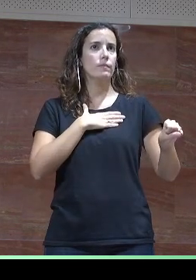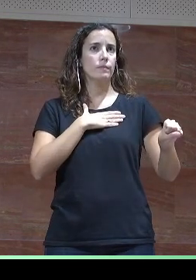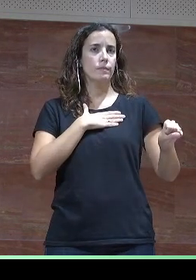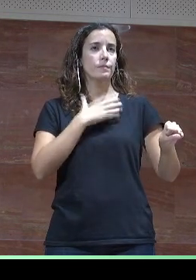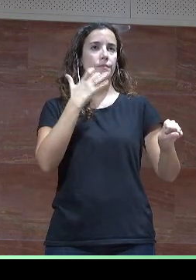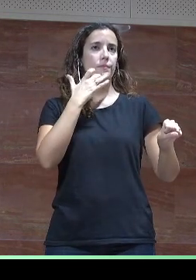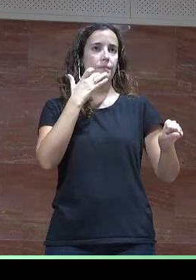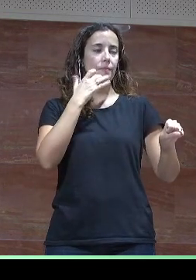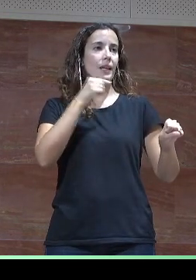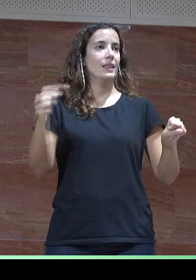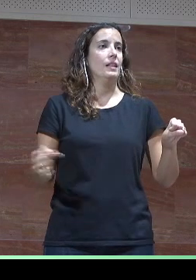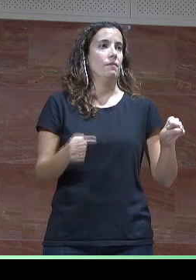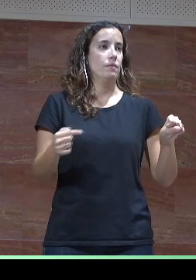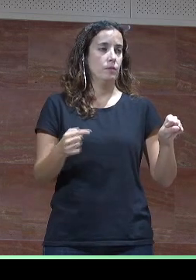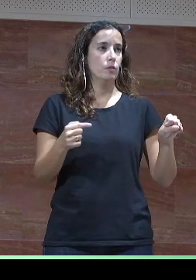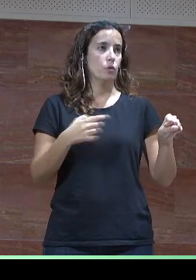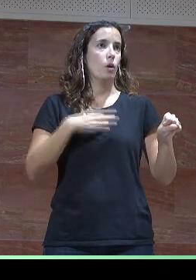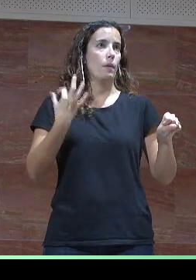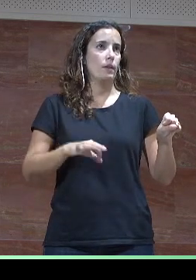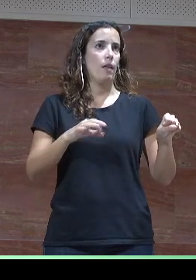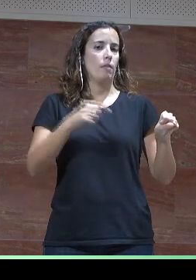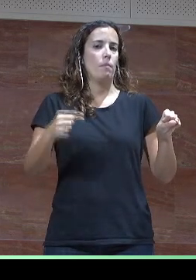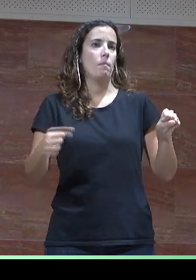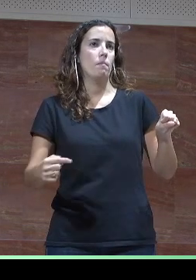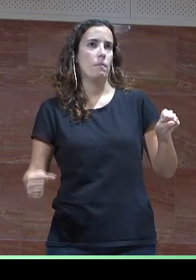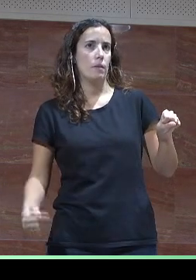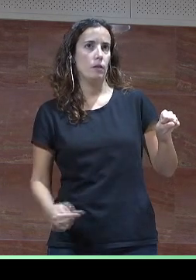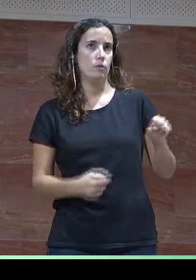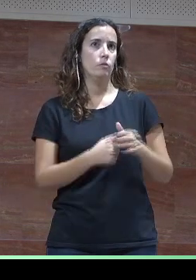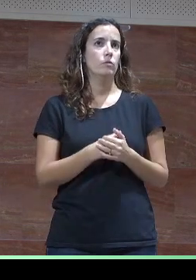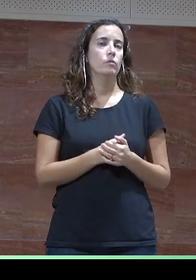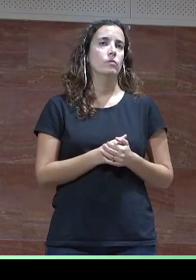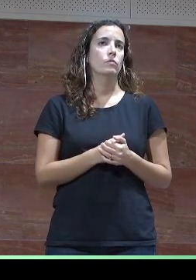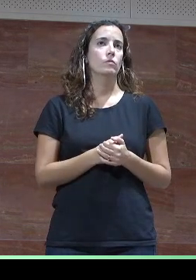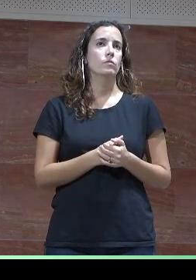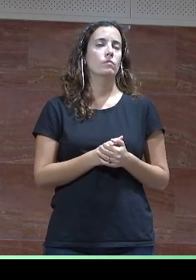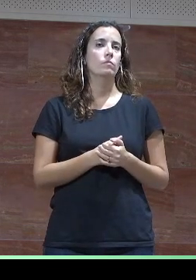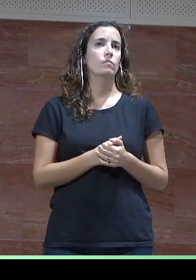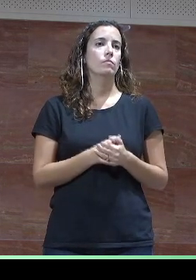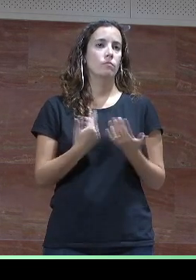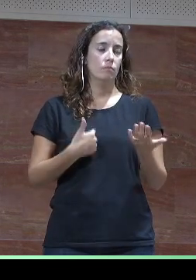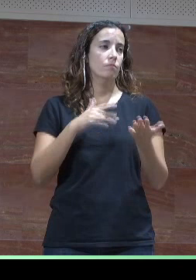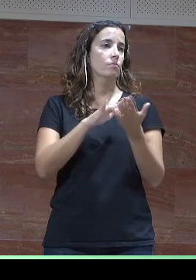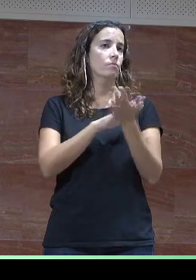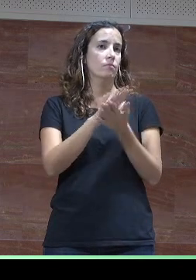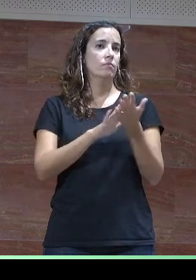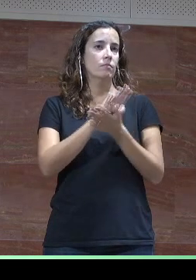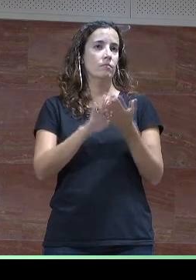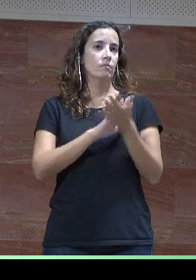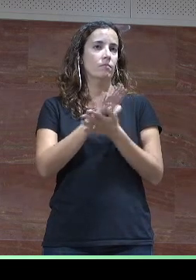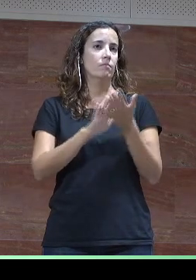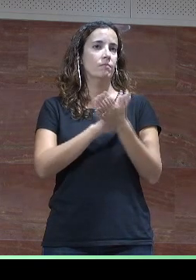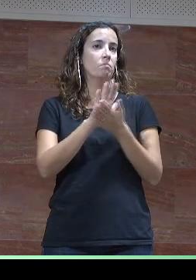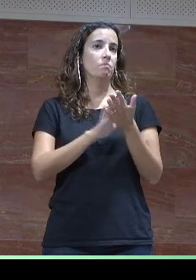hay deflación, con capacidad decreciente. Bueno, pues cuando hablamos de lo